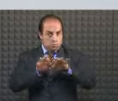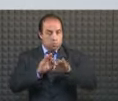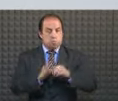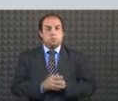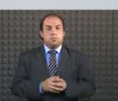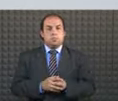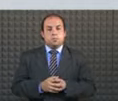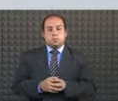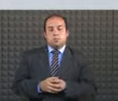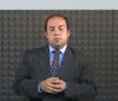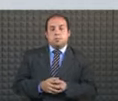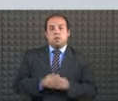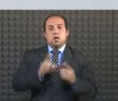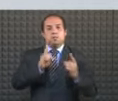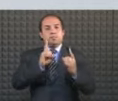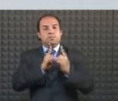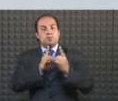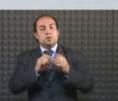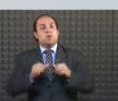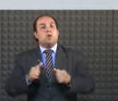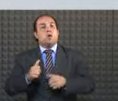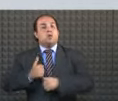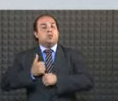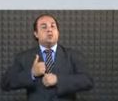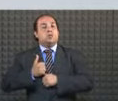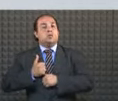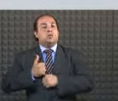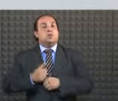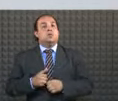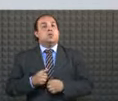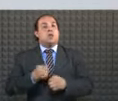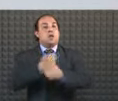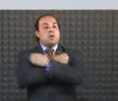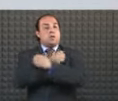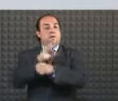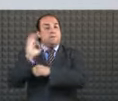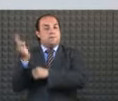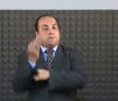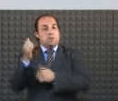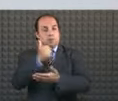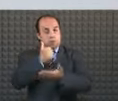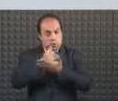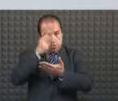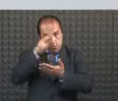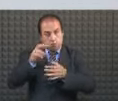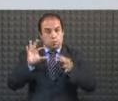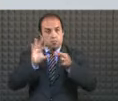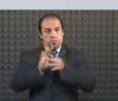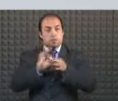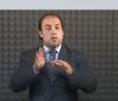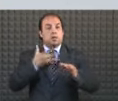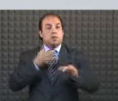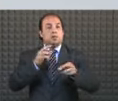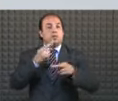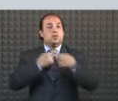muy cercanamente con la Autoridad Educativa Federal de la Ciudad de México para tener un regreso seguro,